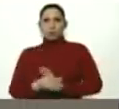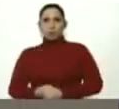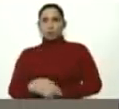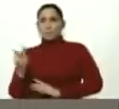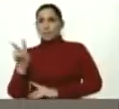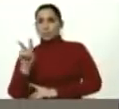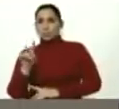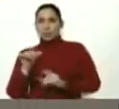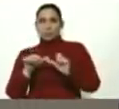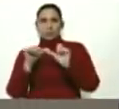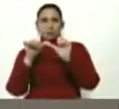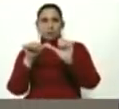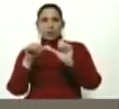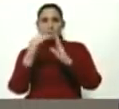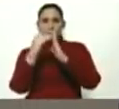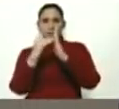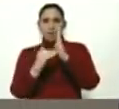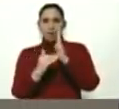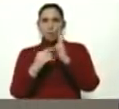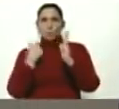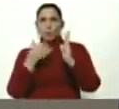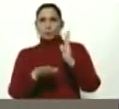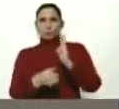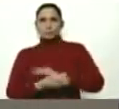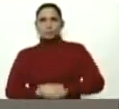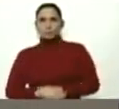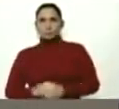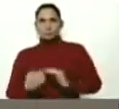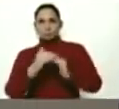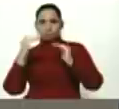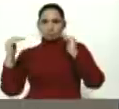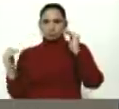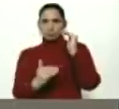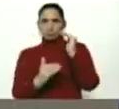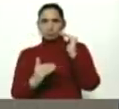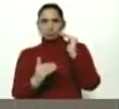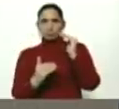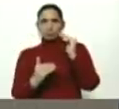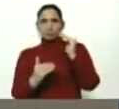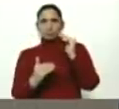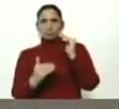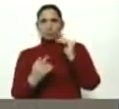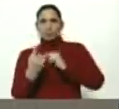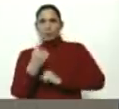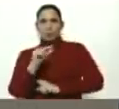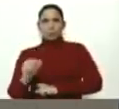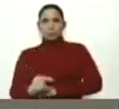Venezuela mantiene una tasa de letalidad que está por debajo del